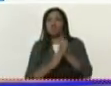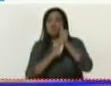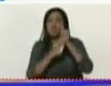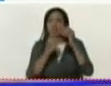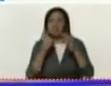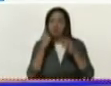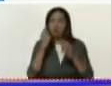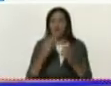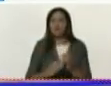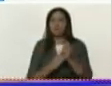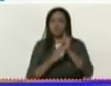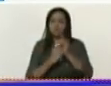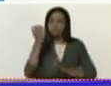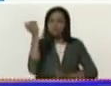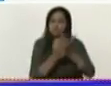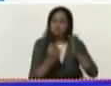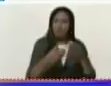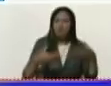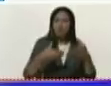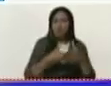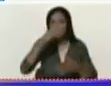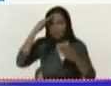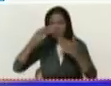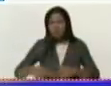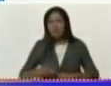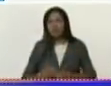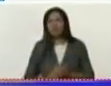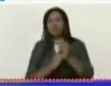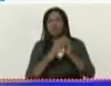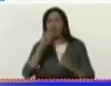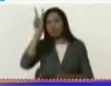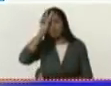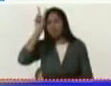al cuartel militar venezolano dirigido desde el Perú.